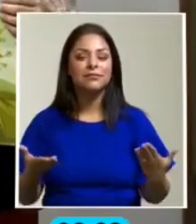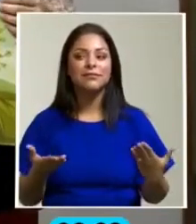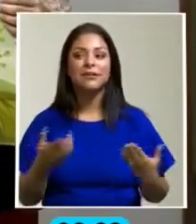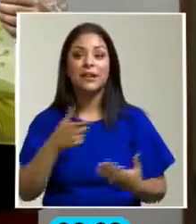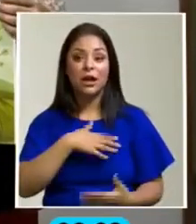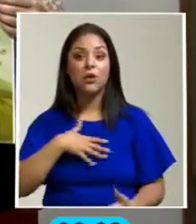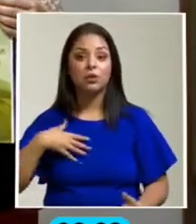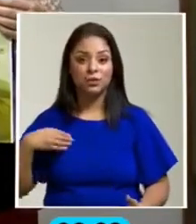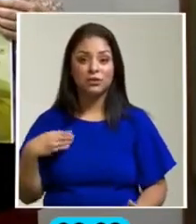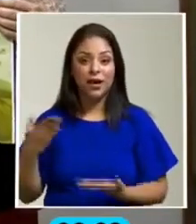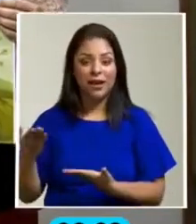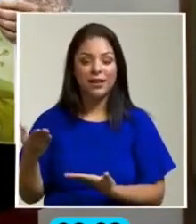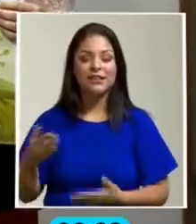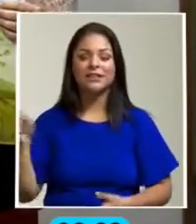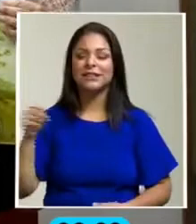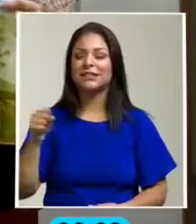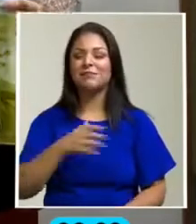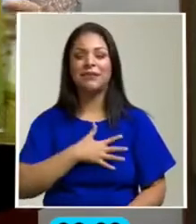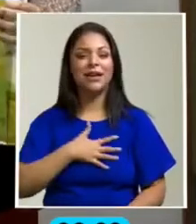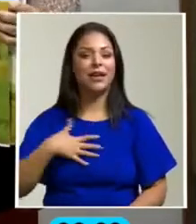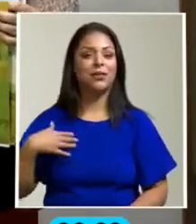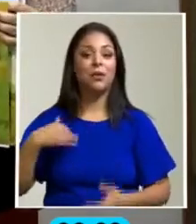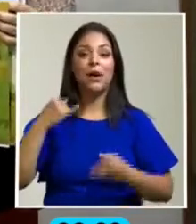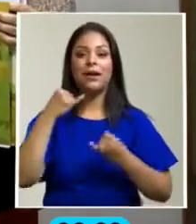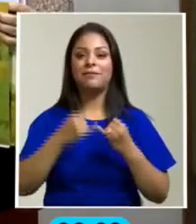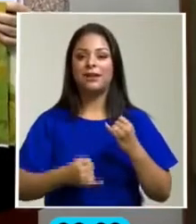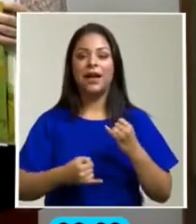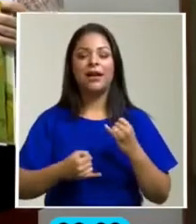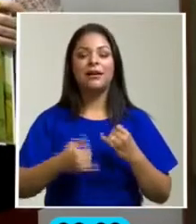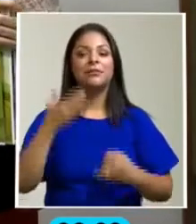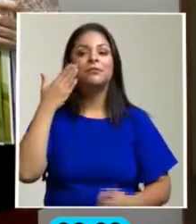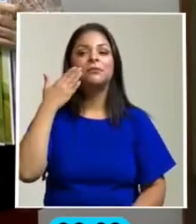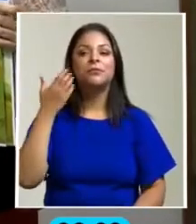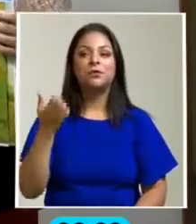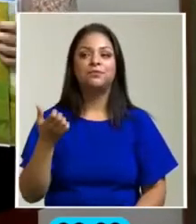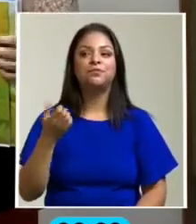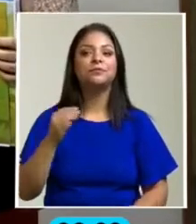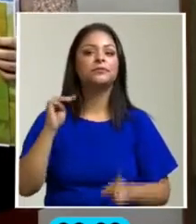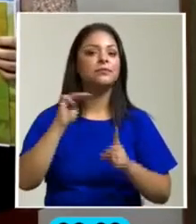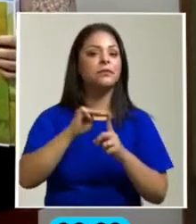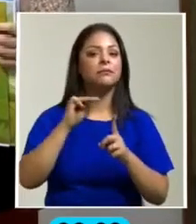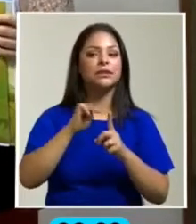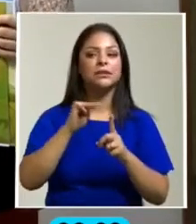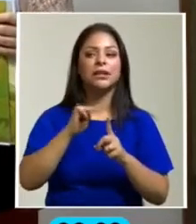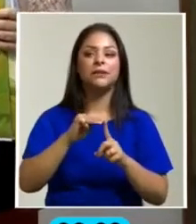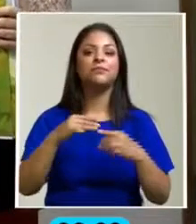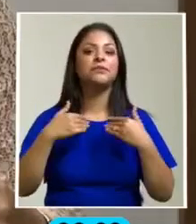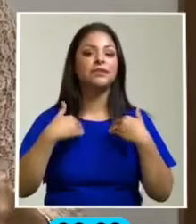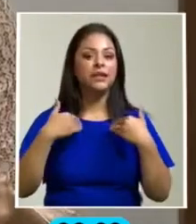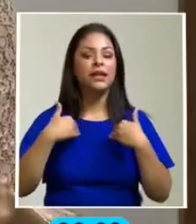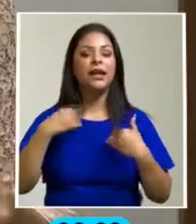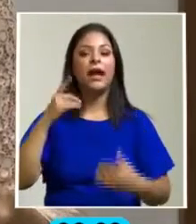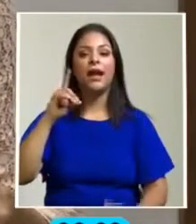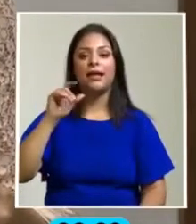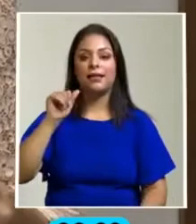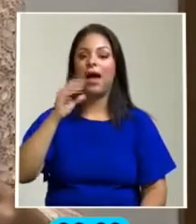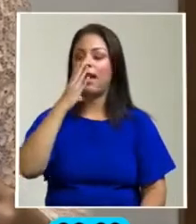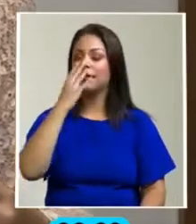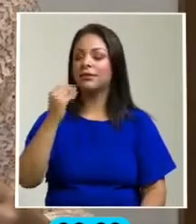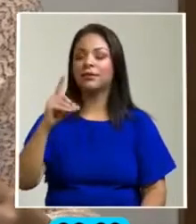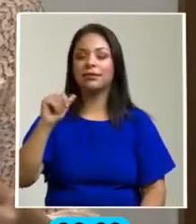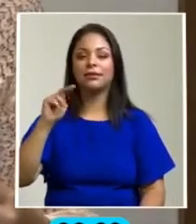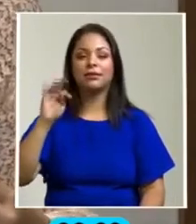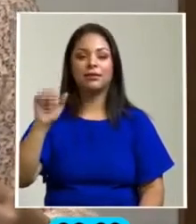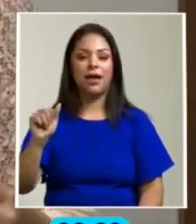Me encantó, más al final, porque ese mensaje que da la Danta, que lo que vale no es nuestra